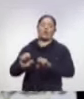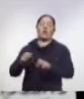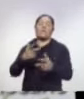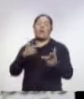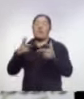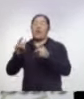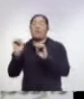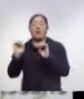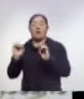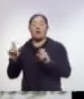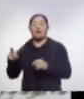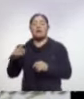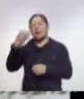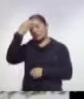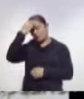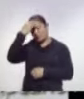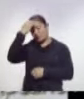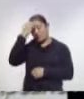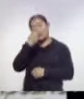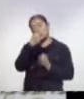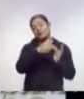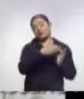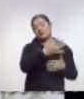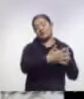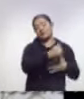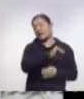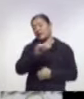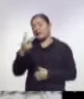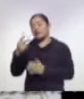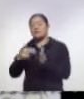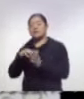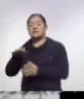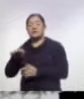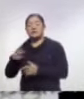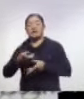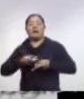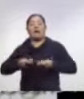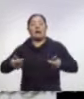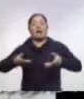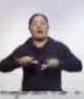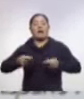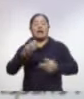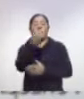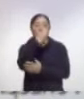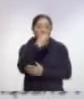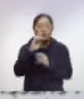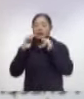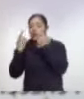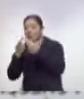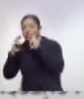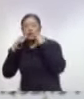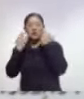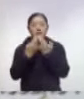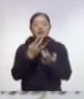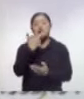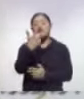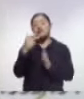de departamento, y que de 2015 a 2019 se gastó en comidas y reuniones más de ocho millones de pesos.